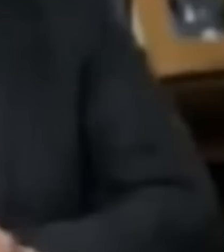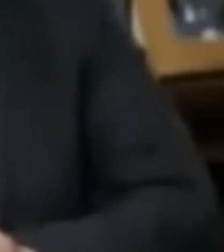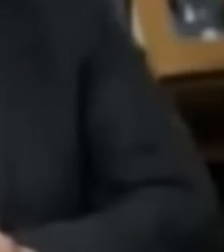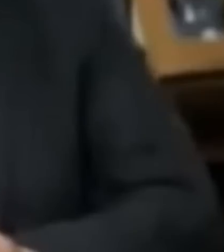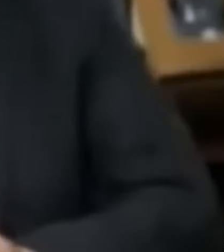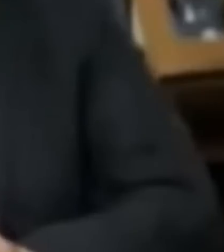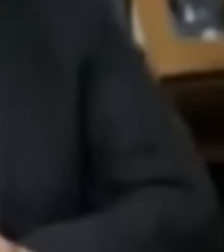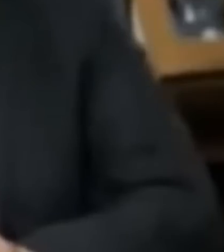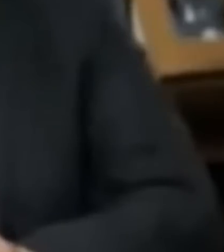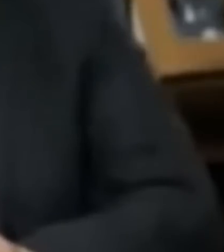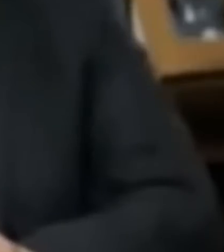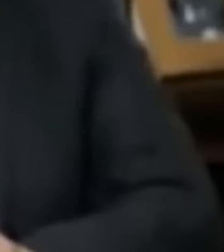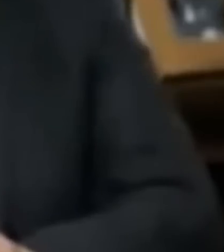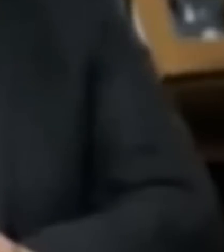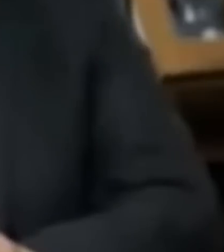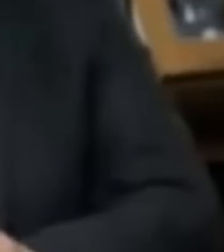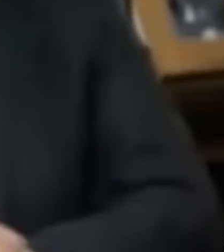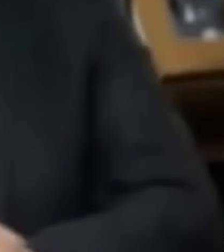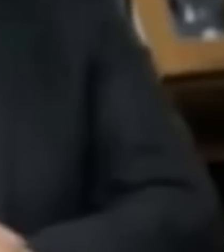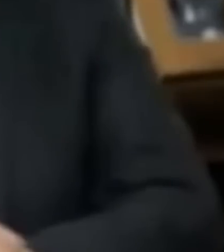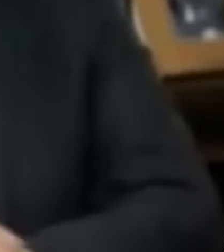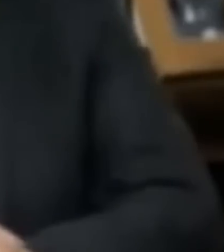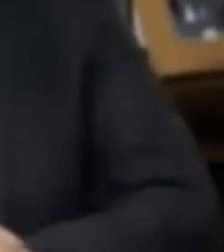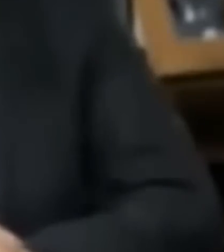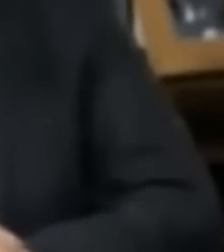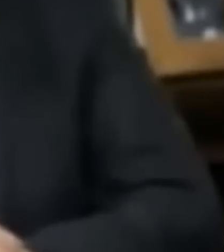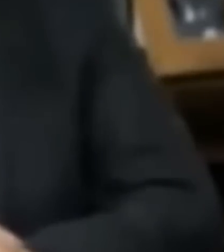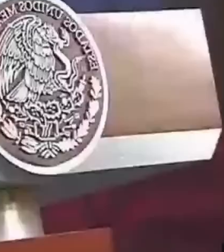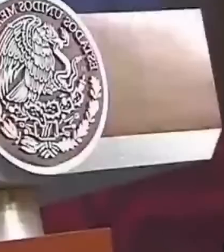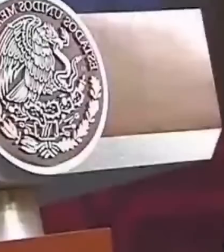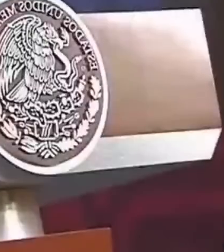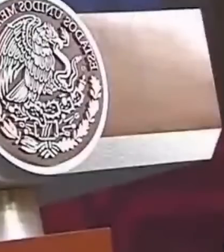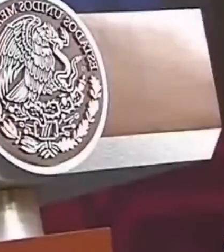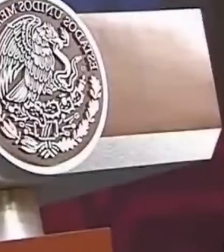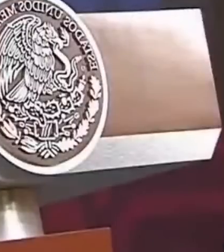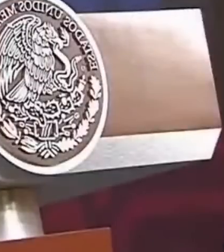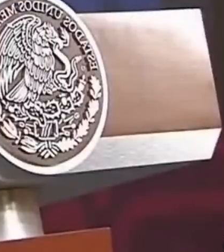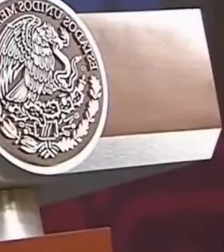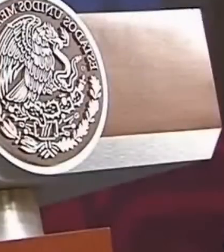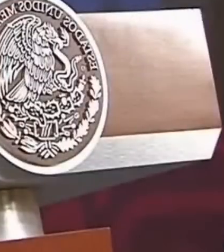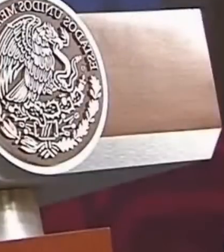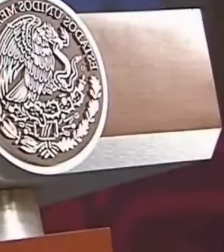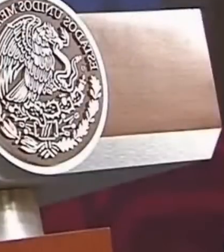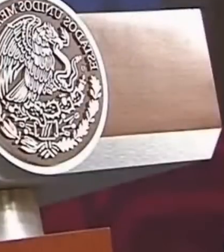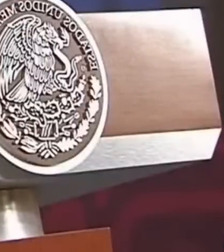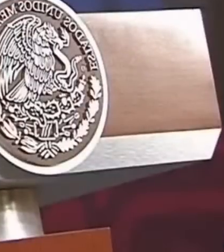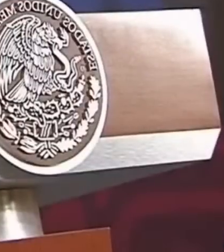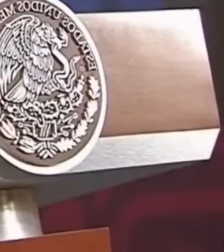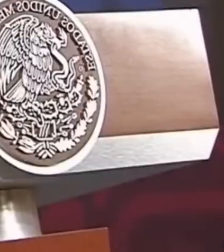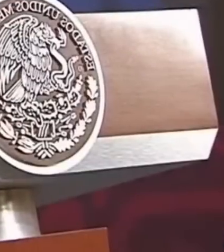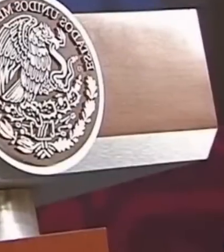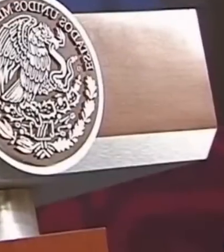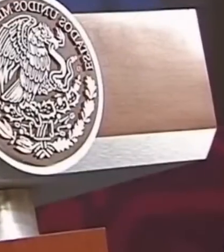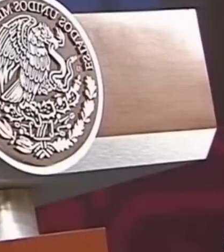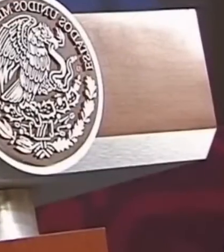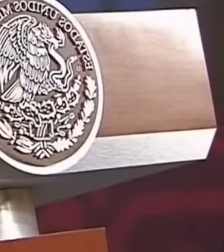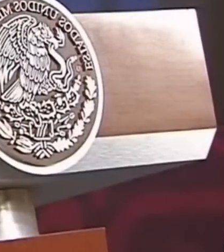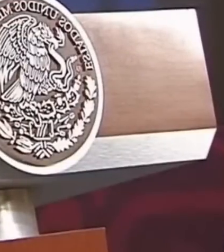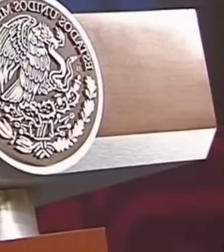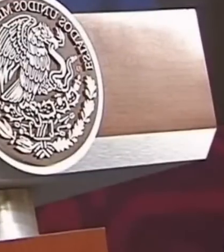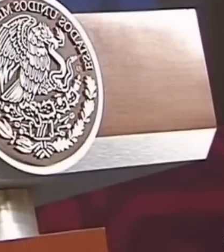gobierno. Hay mucha carga acumulada en deuda y en pago de intereses de la deuda. Hay pues